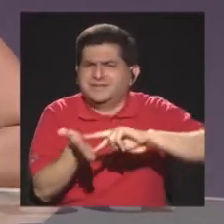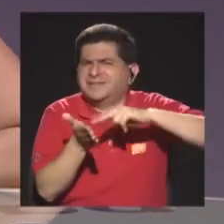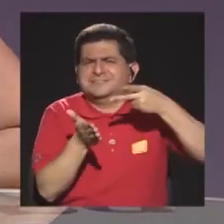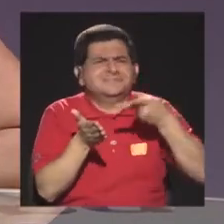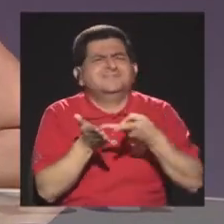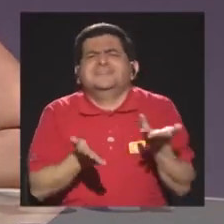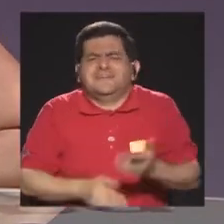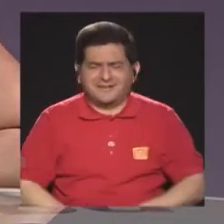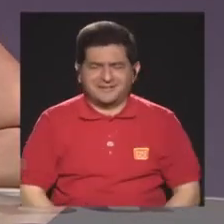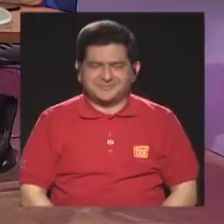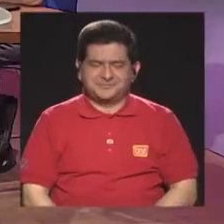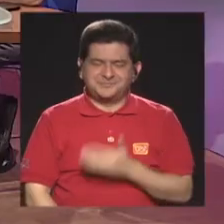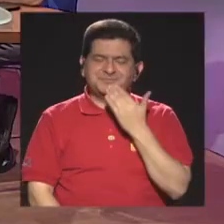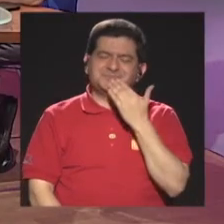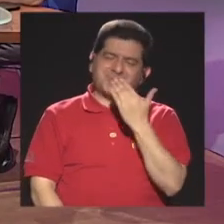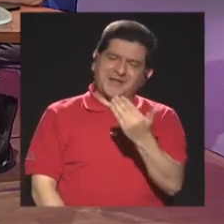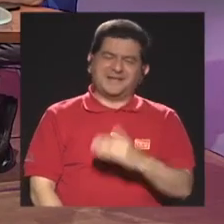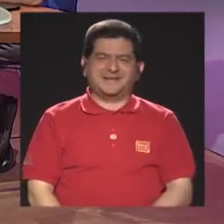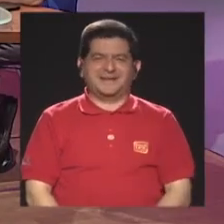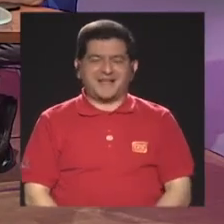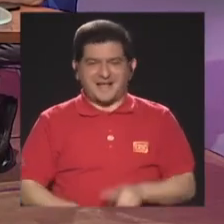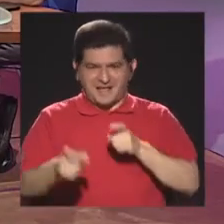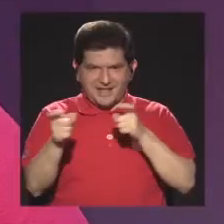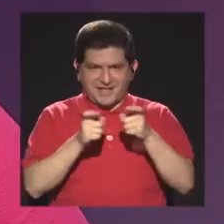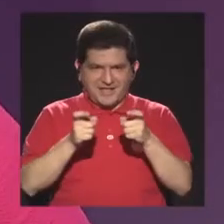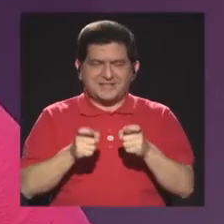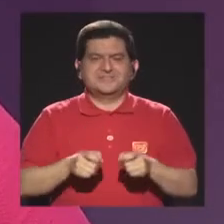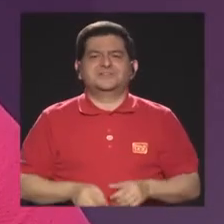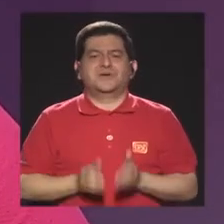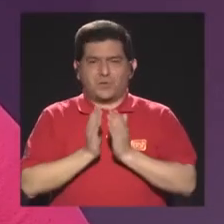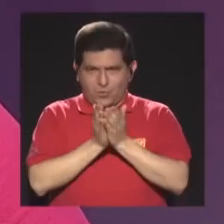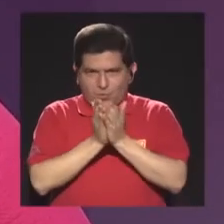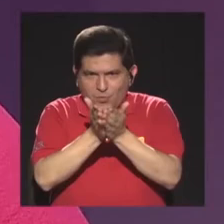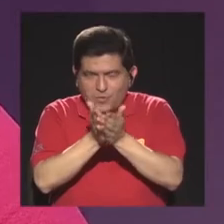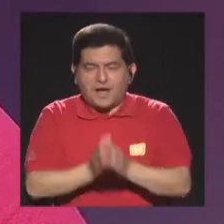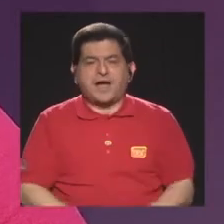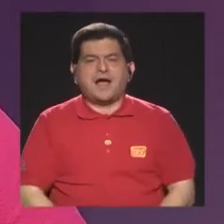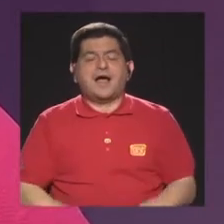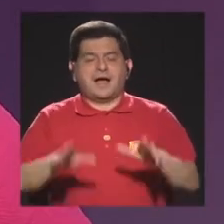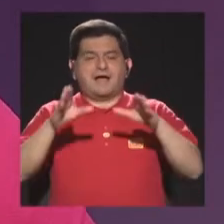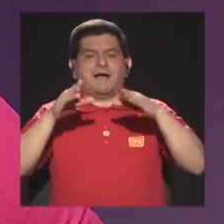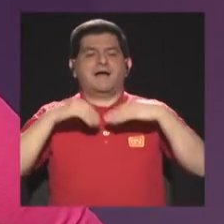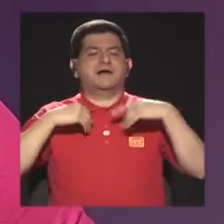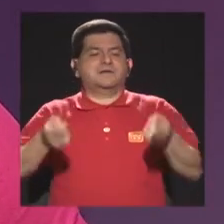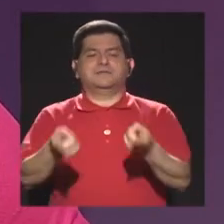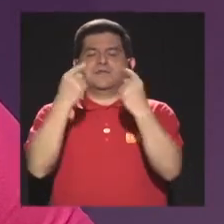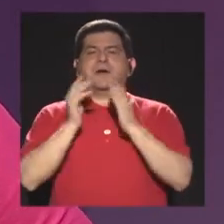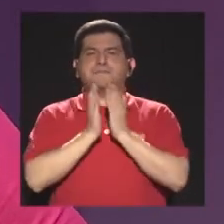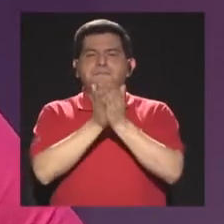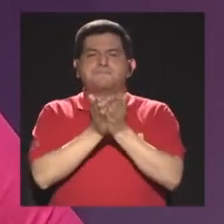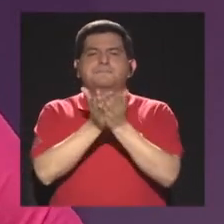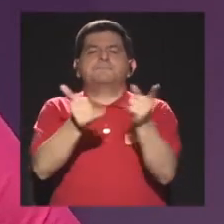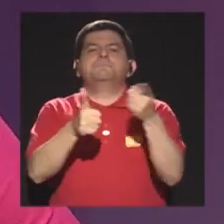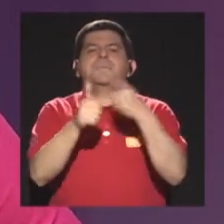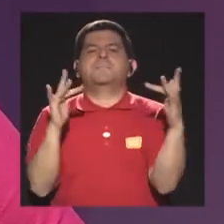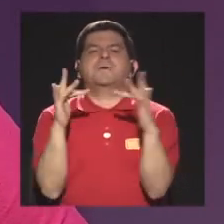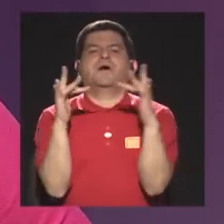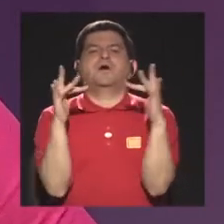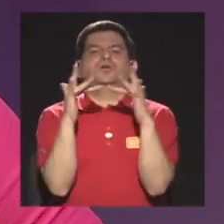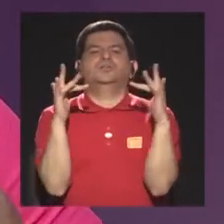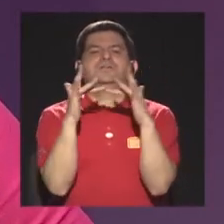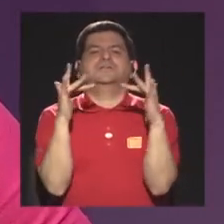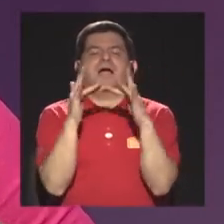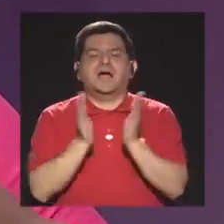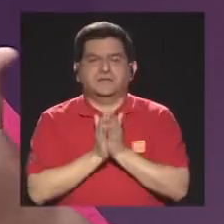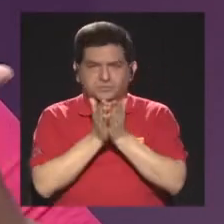eso? Muy buenas. Una controladora de puerto es la que recibe los barcos. Es la primera que tiene contacto